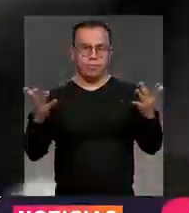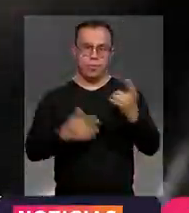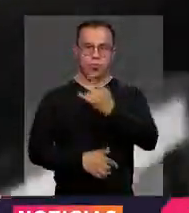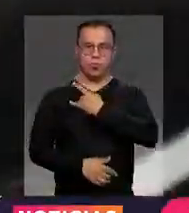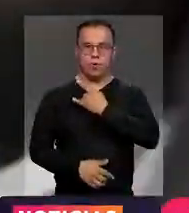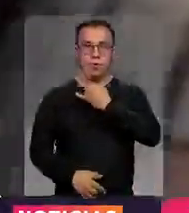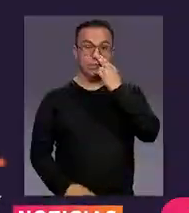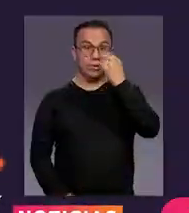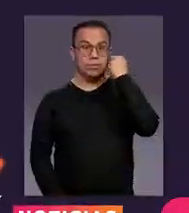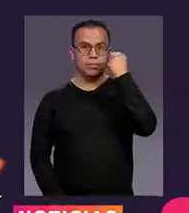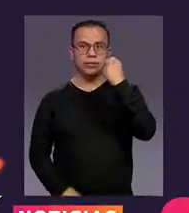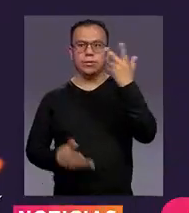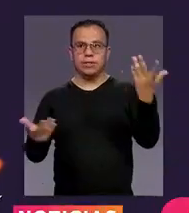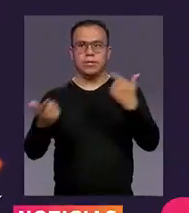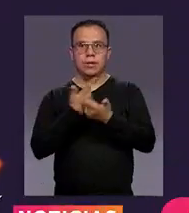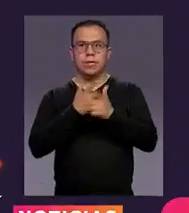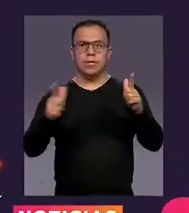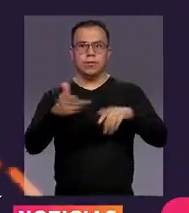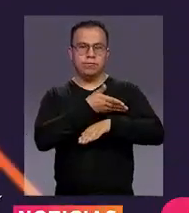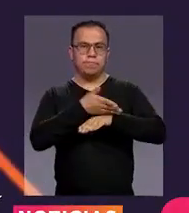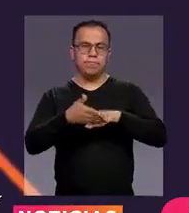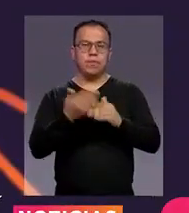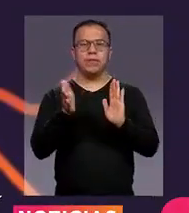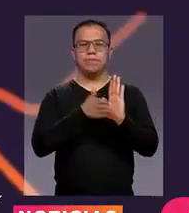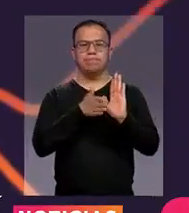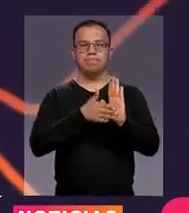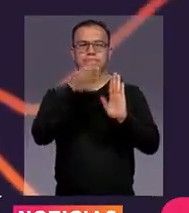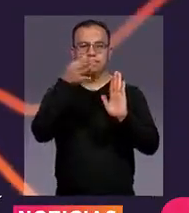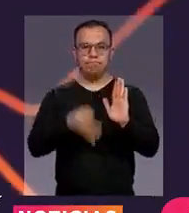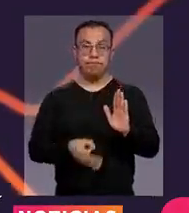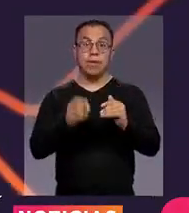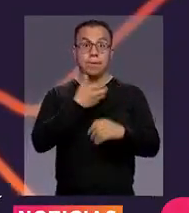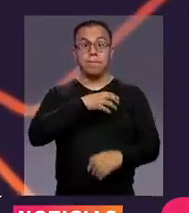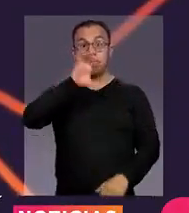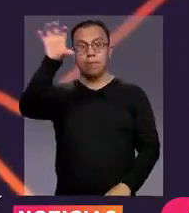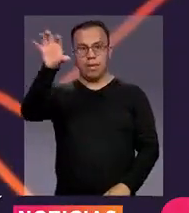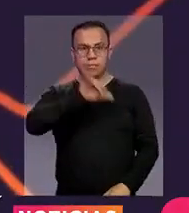Universidad Nacional fue dejada en libertad por falta de pruebas y salió del país voluntariamente.